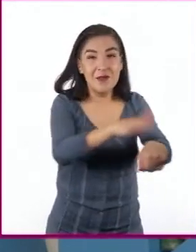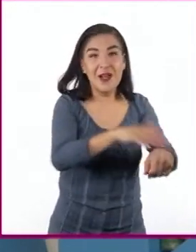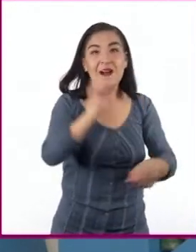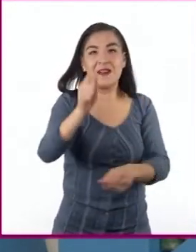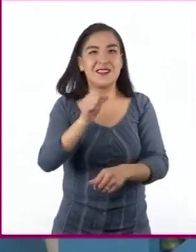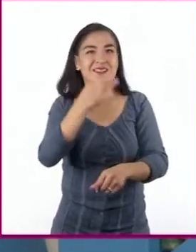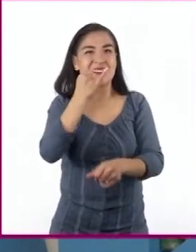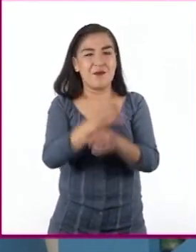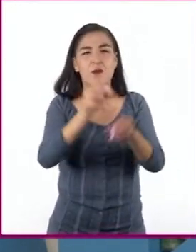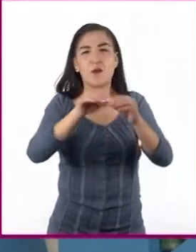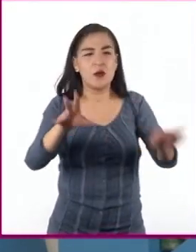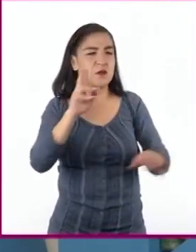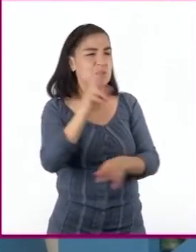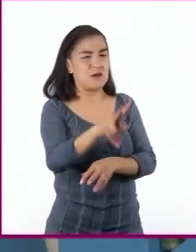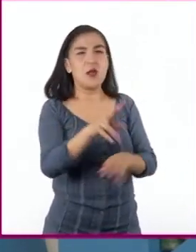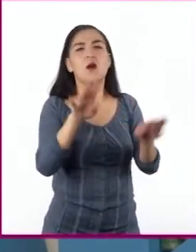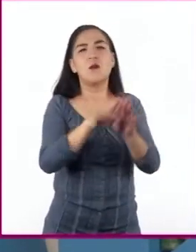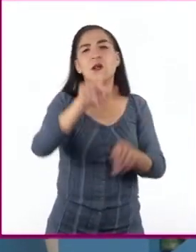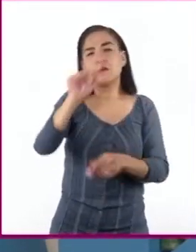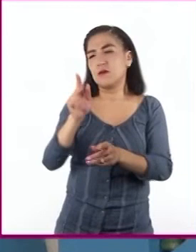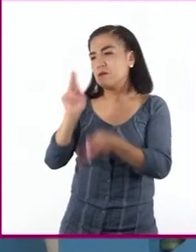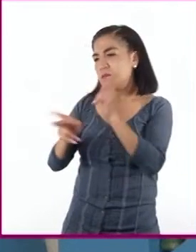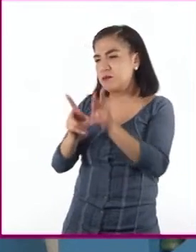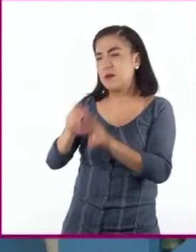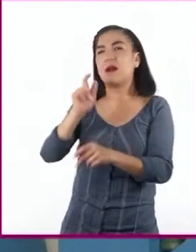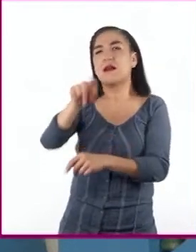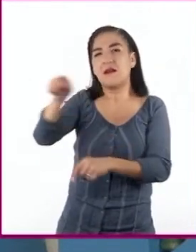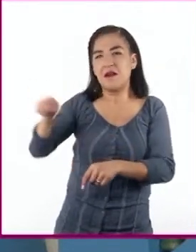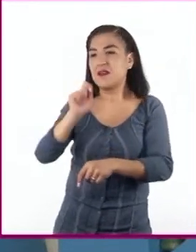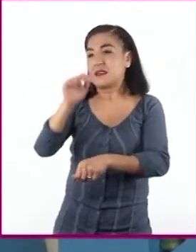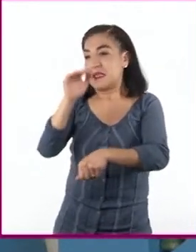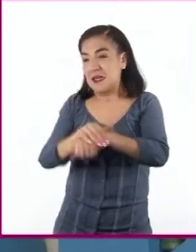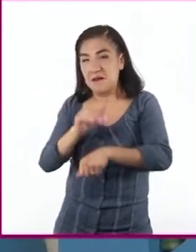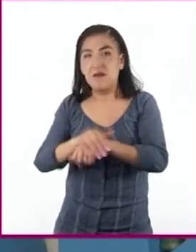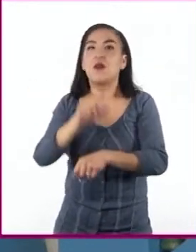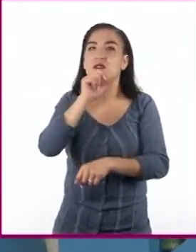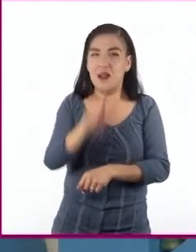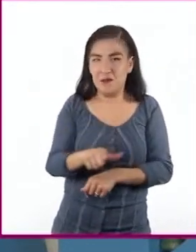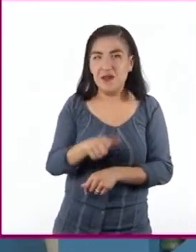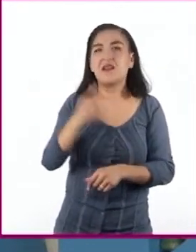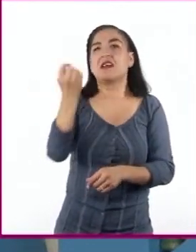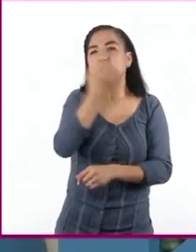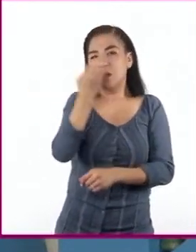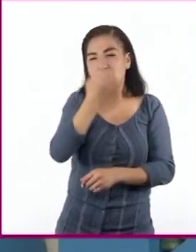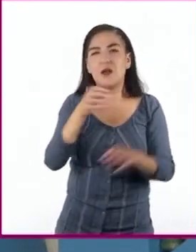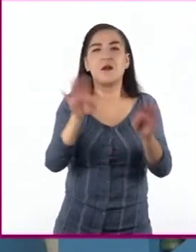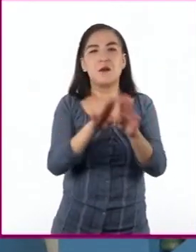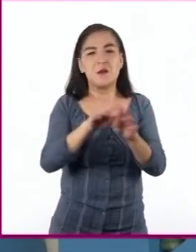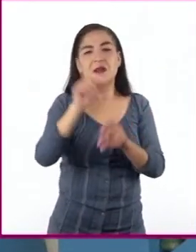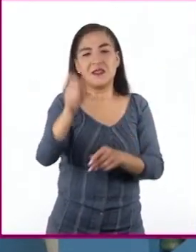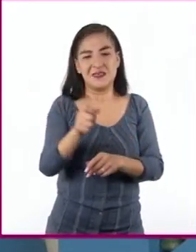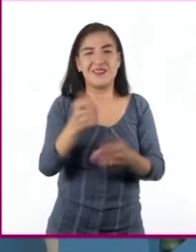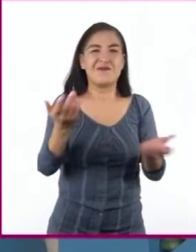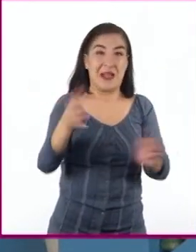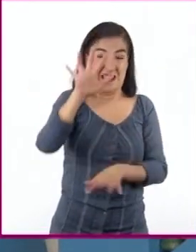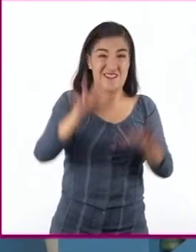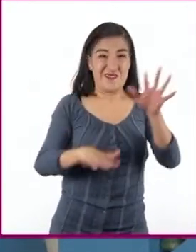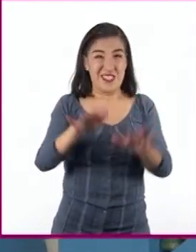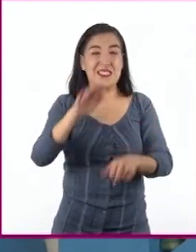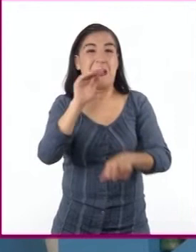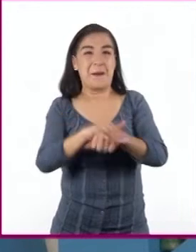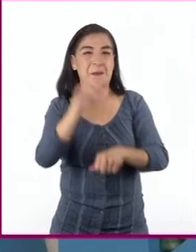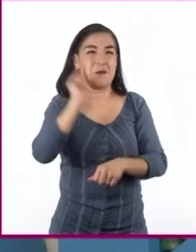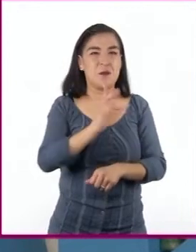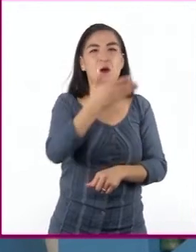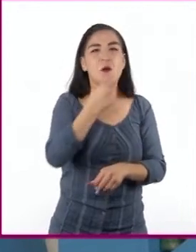interactúan y la que reciben en la escuela. De hecho, muchas veces sus amigas y amigos